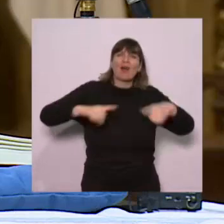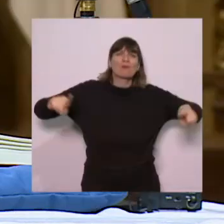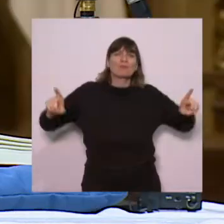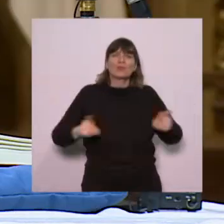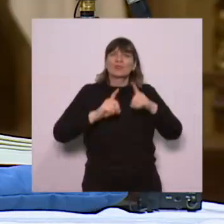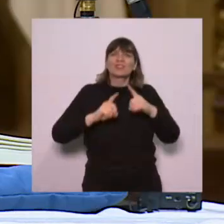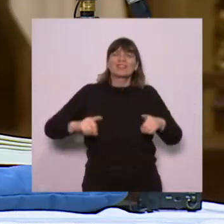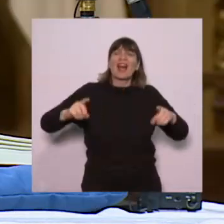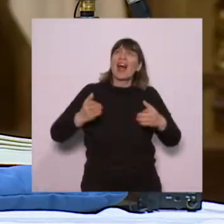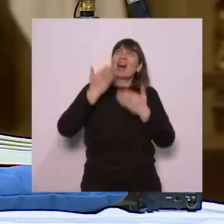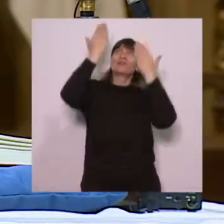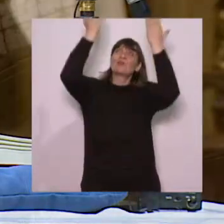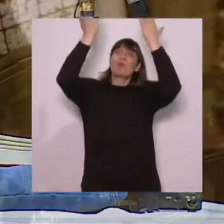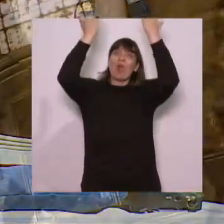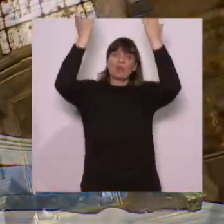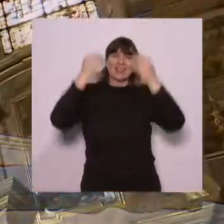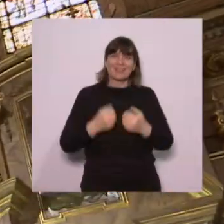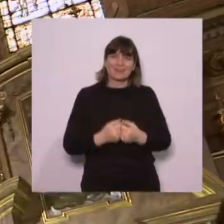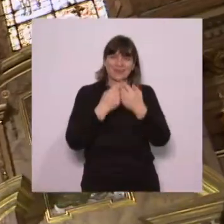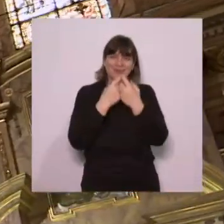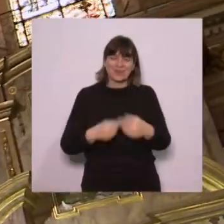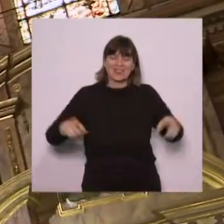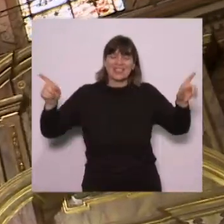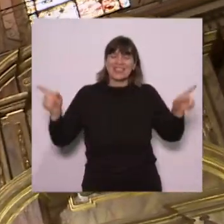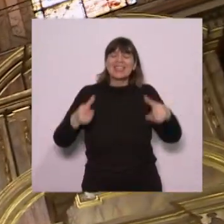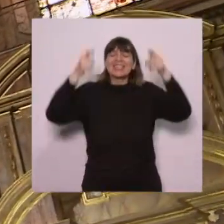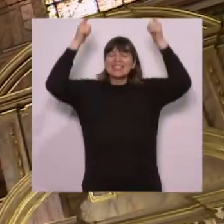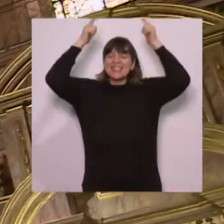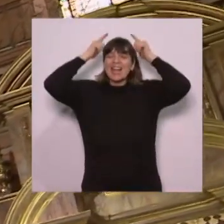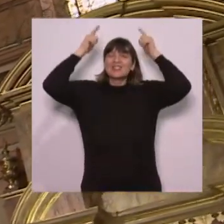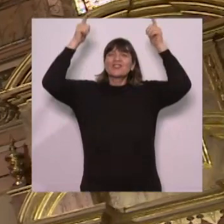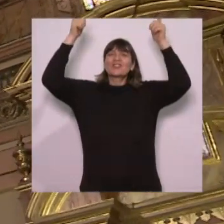cesar el himno de tu gloria. Santo,